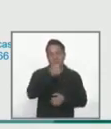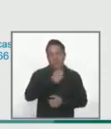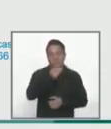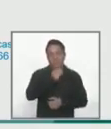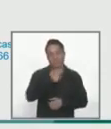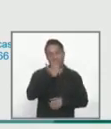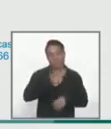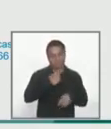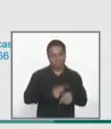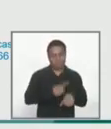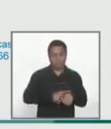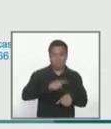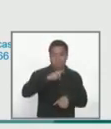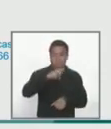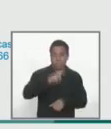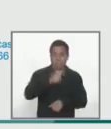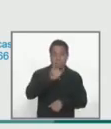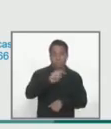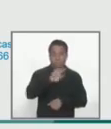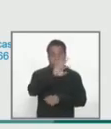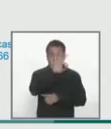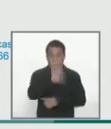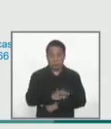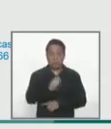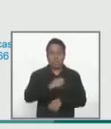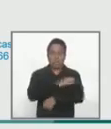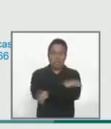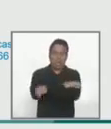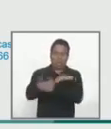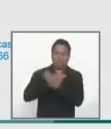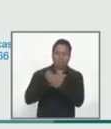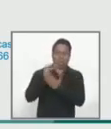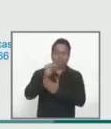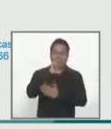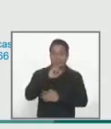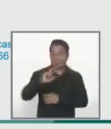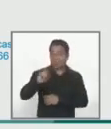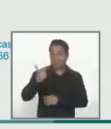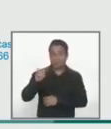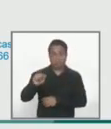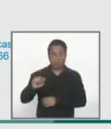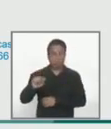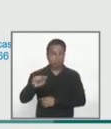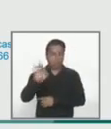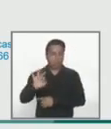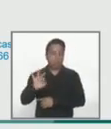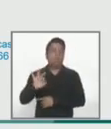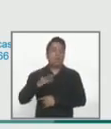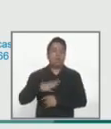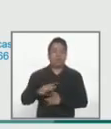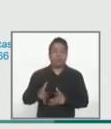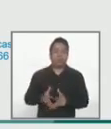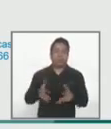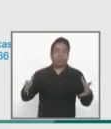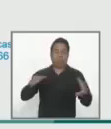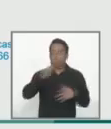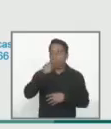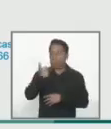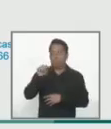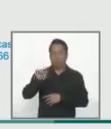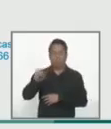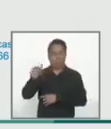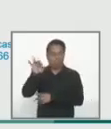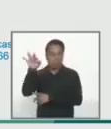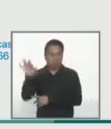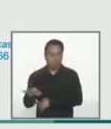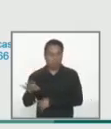en 36.4% de los casos hipertensión, en 27% de los casos obesidad y en